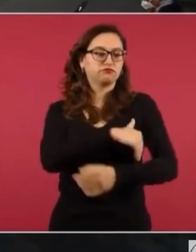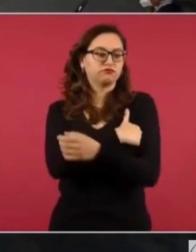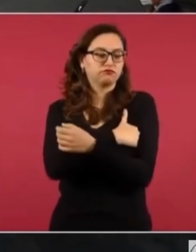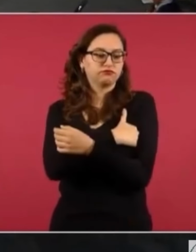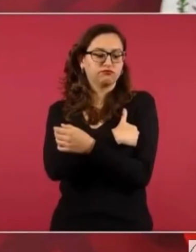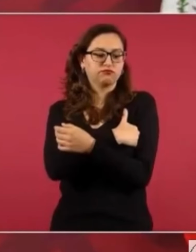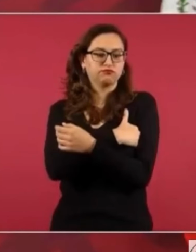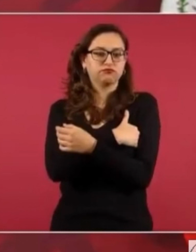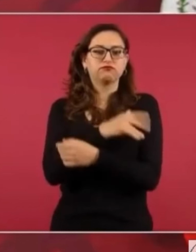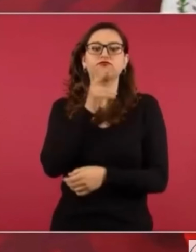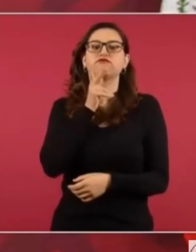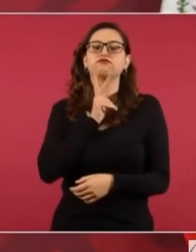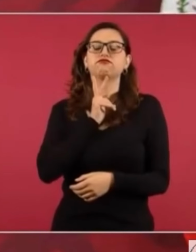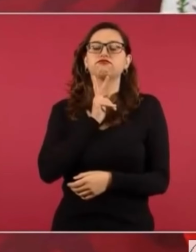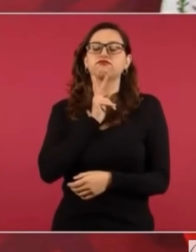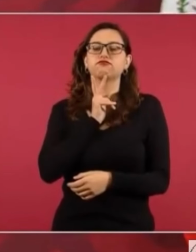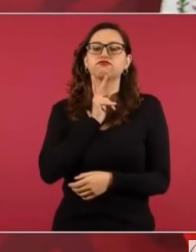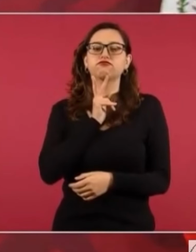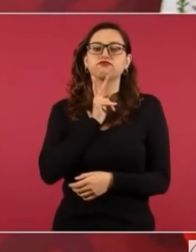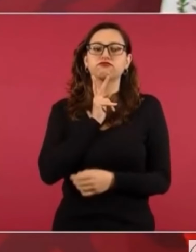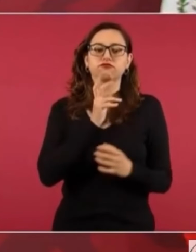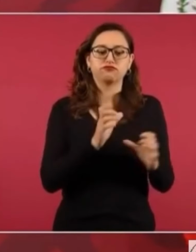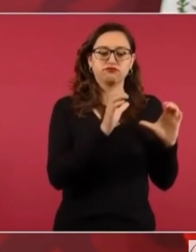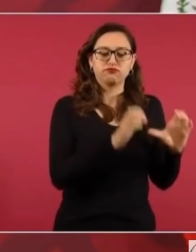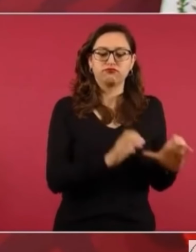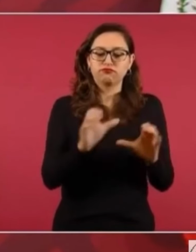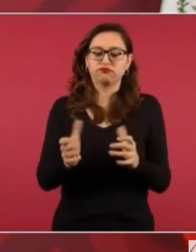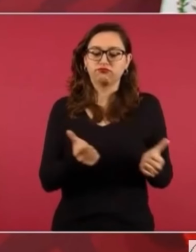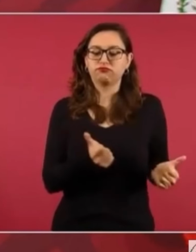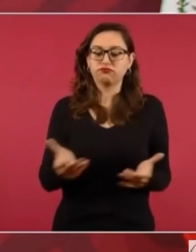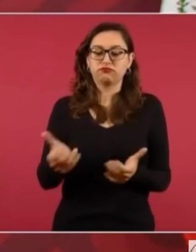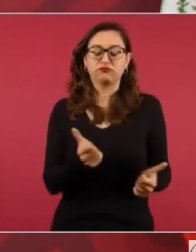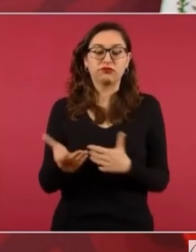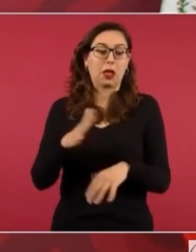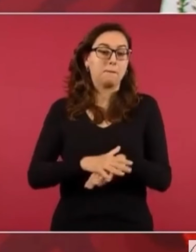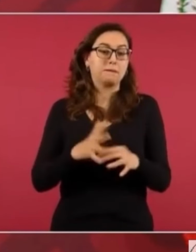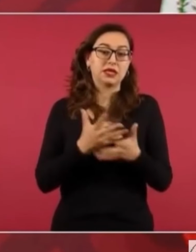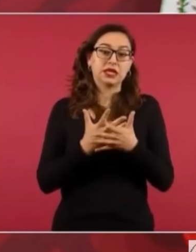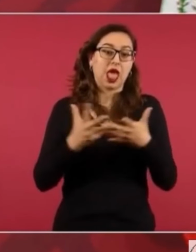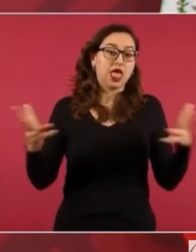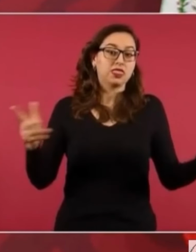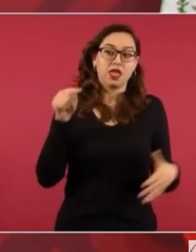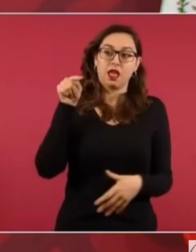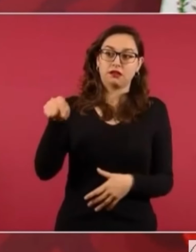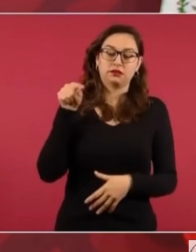captación de crudo más grande del país